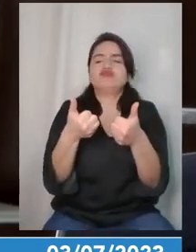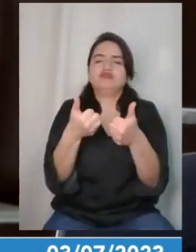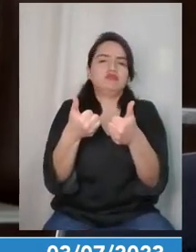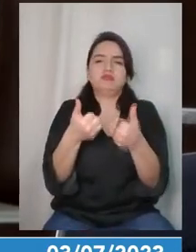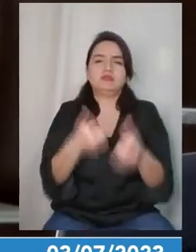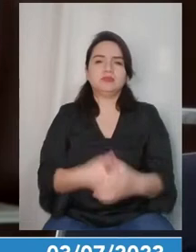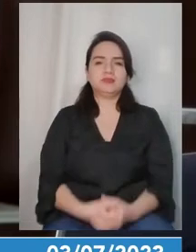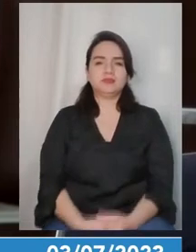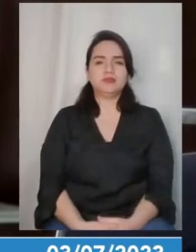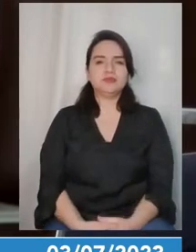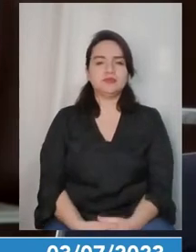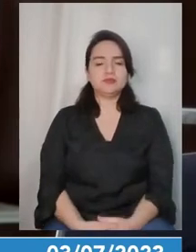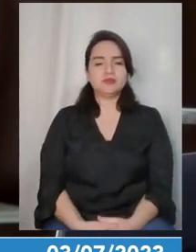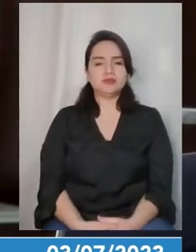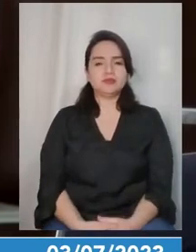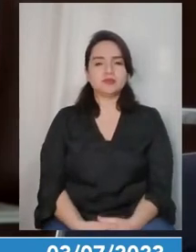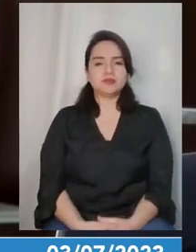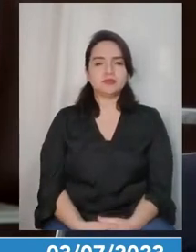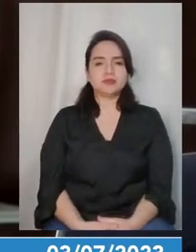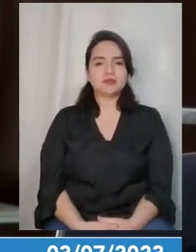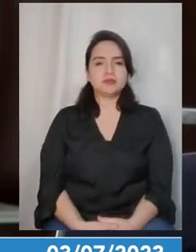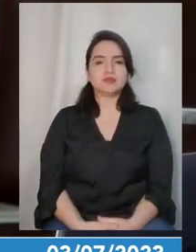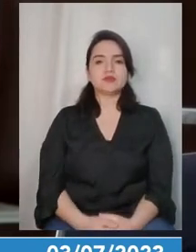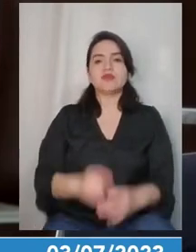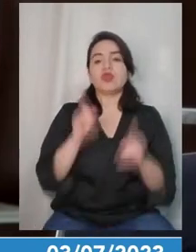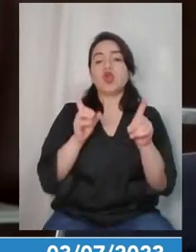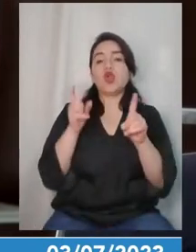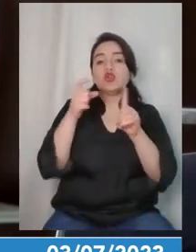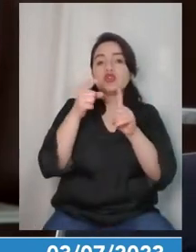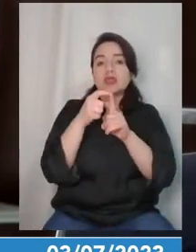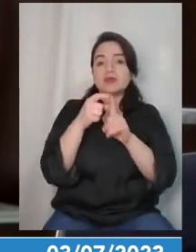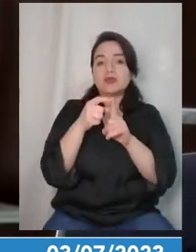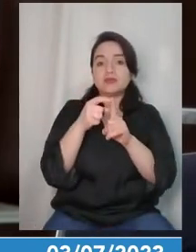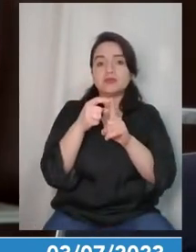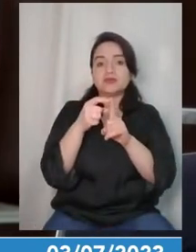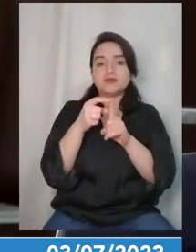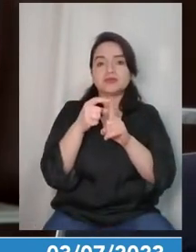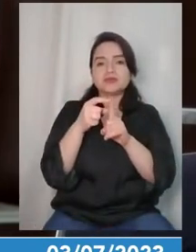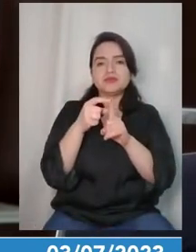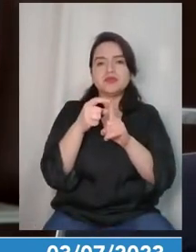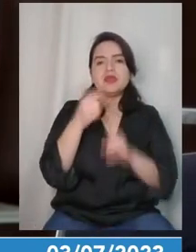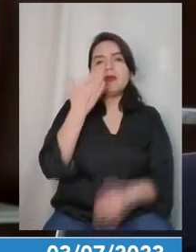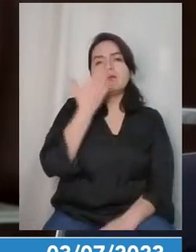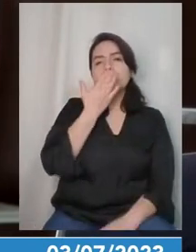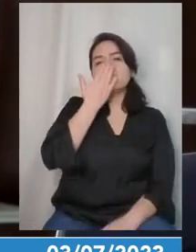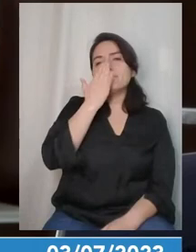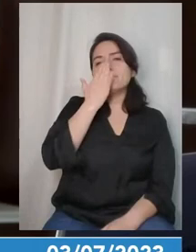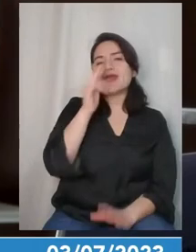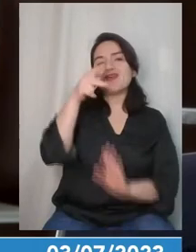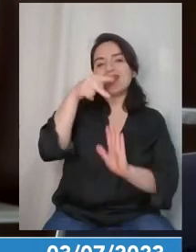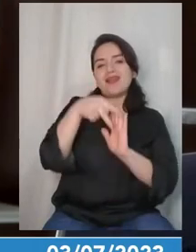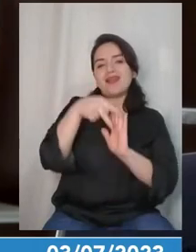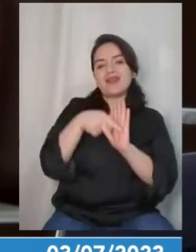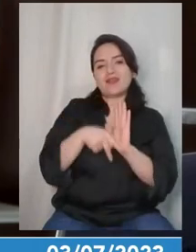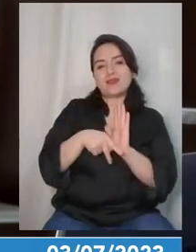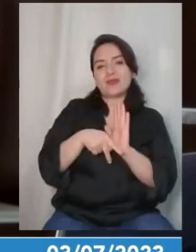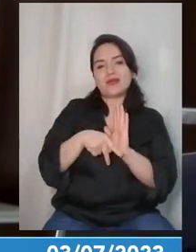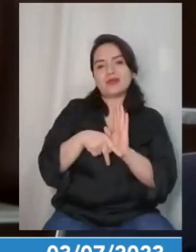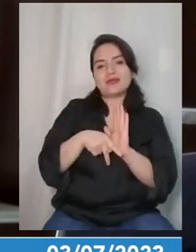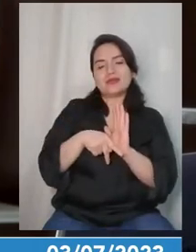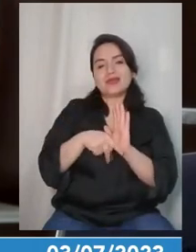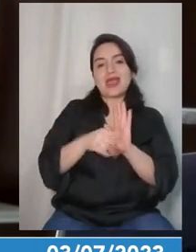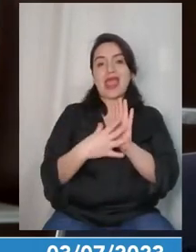como un concepto que tiende a mejorar las normas o los estándares respecto